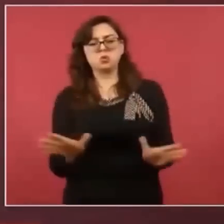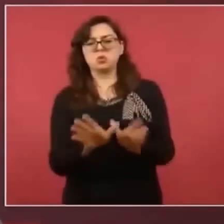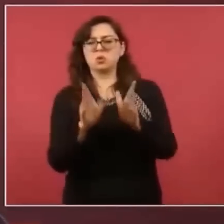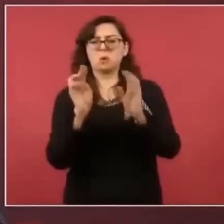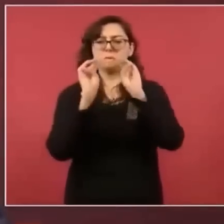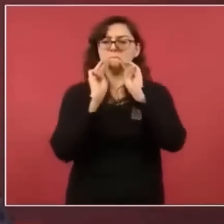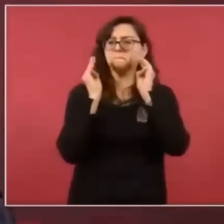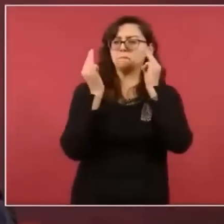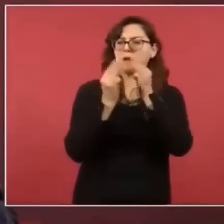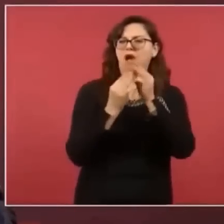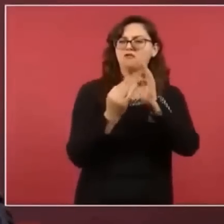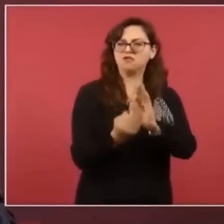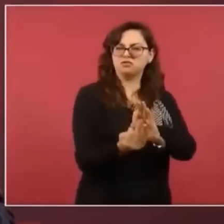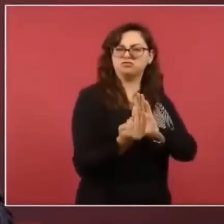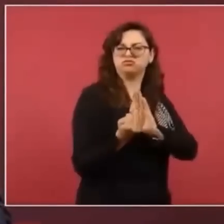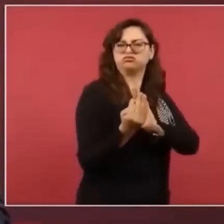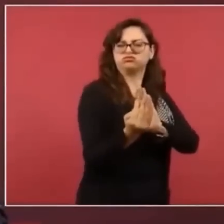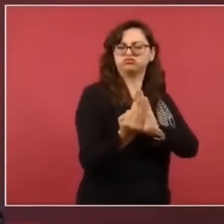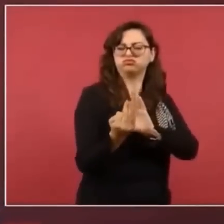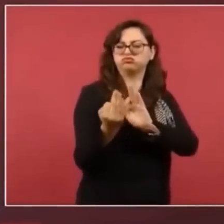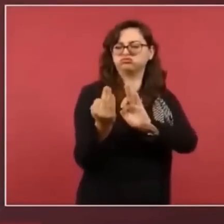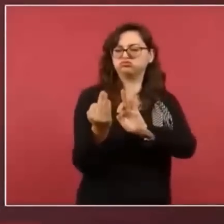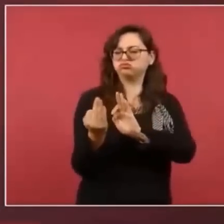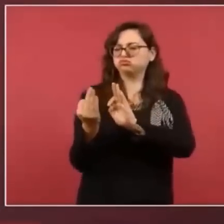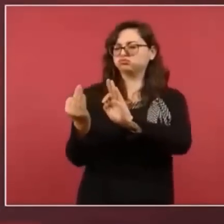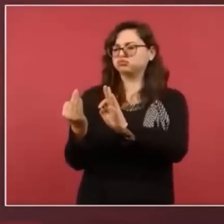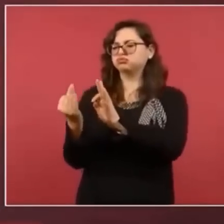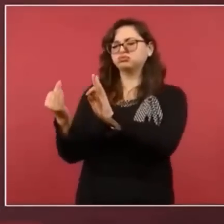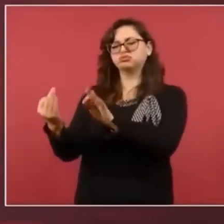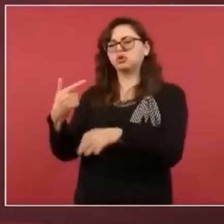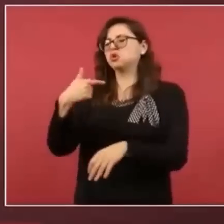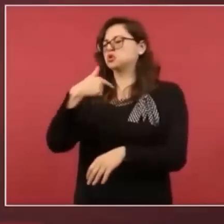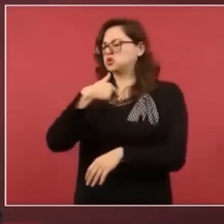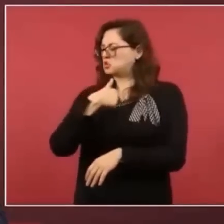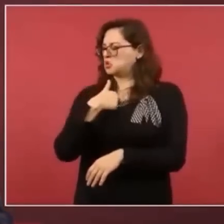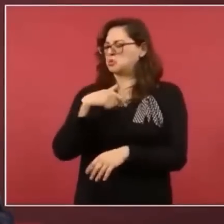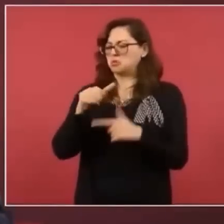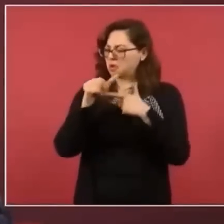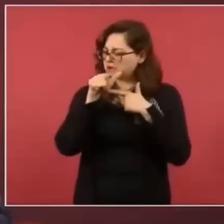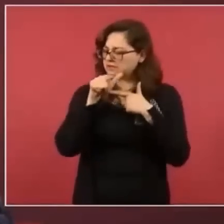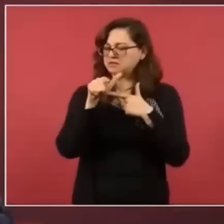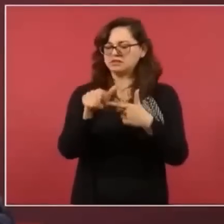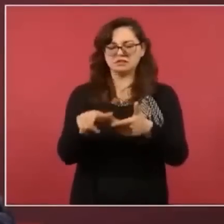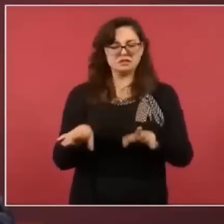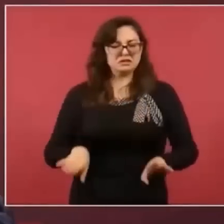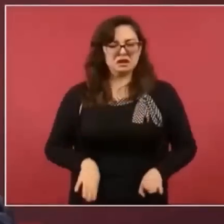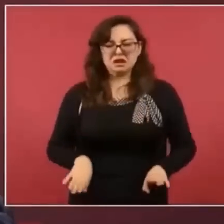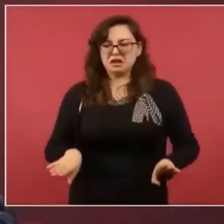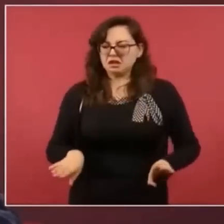enfrenté a los delincuentes y los voy a seguir enfrentando.